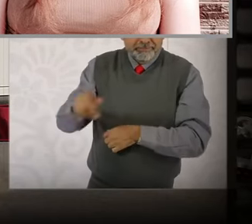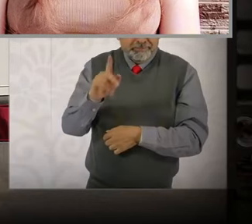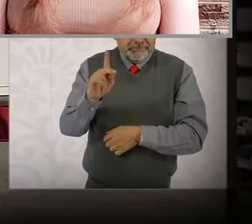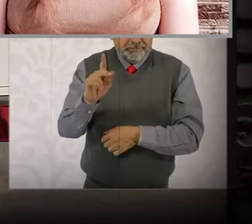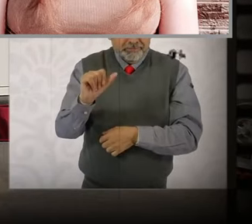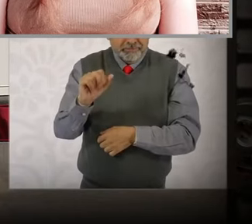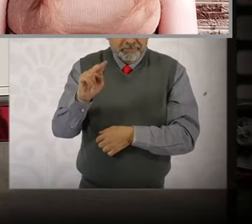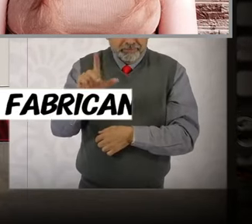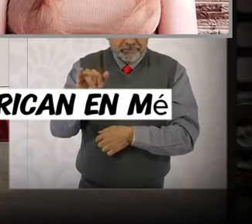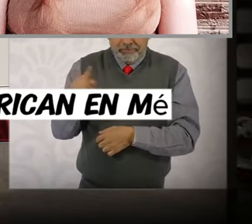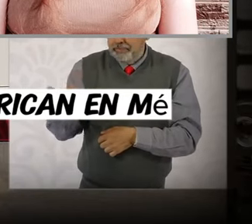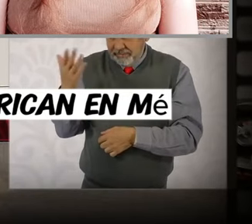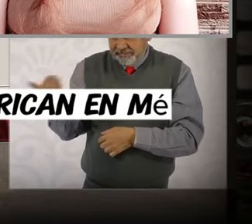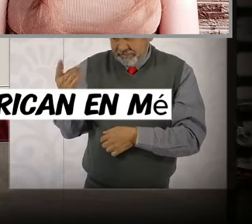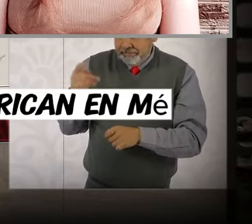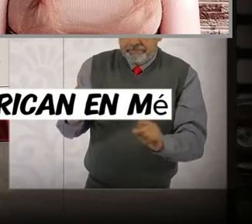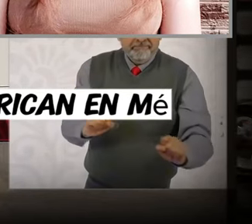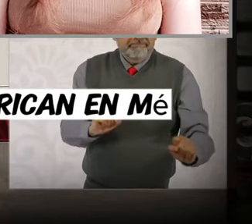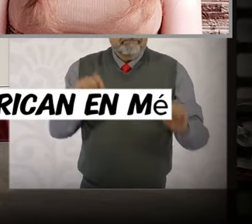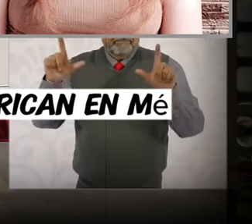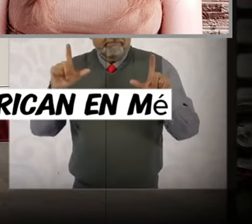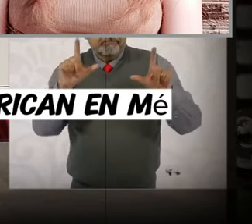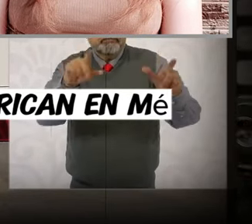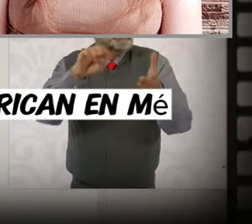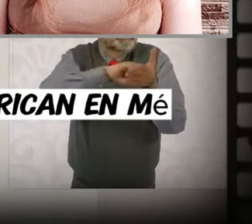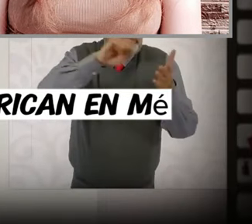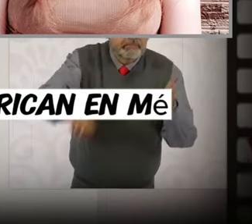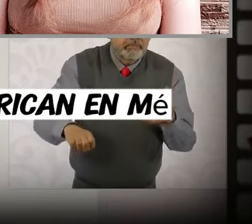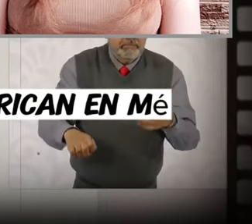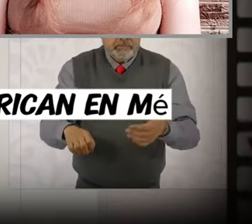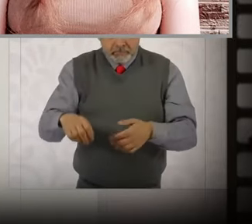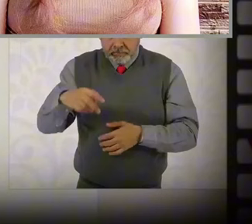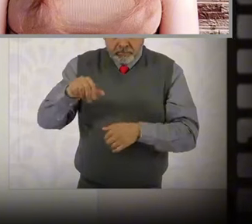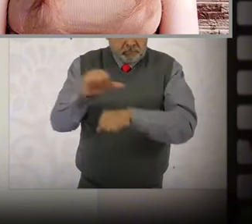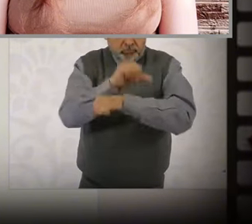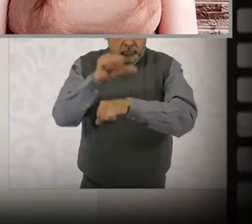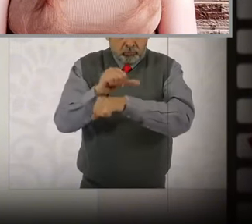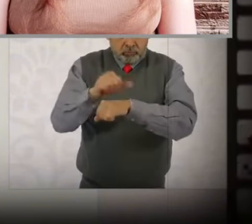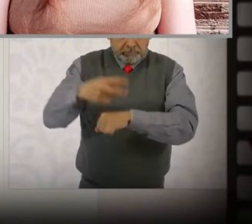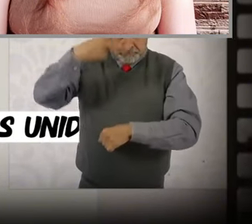ahí, donde, por ejemplo, los automóviles que se fabrican en México,